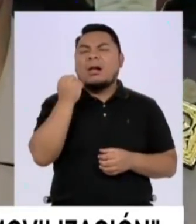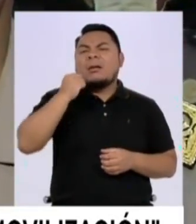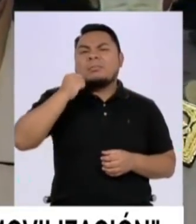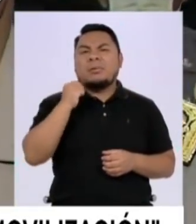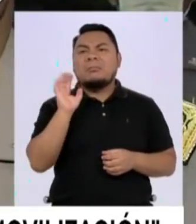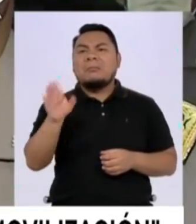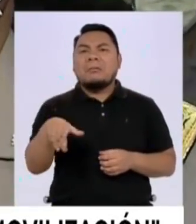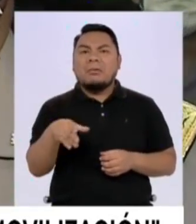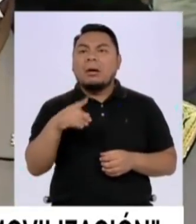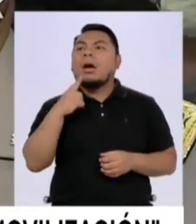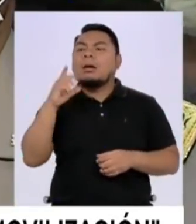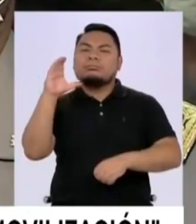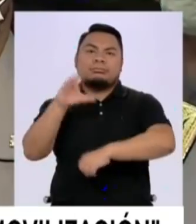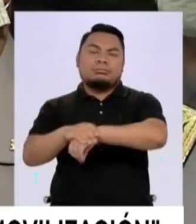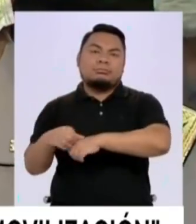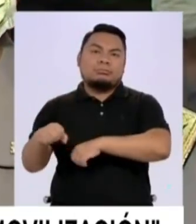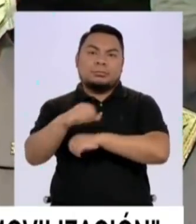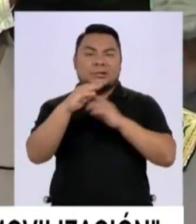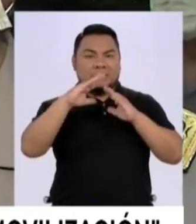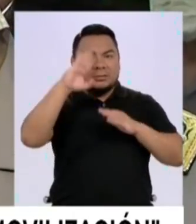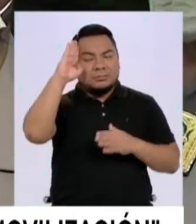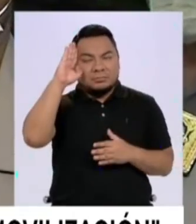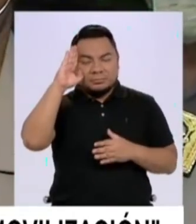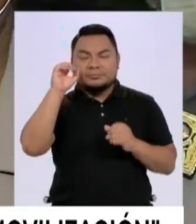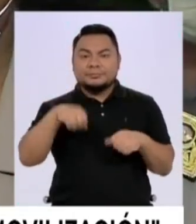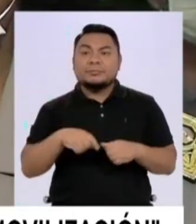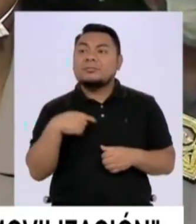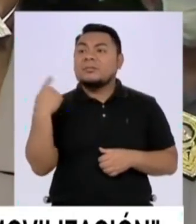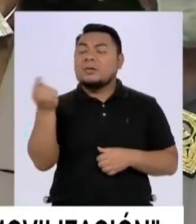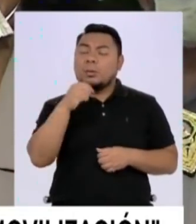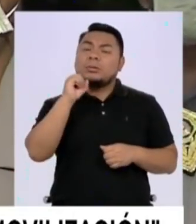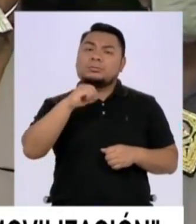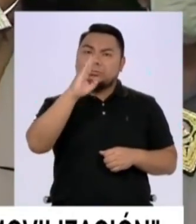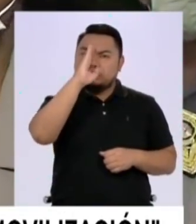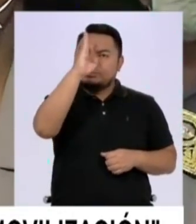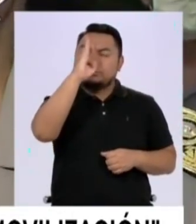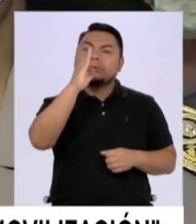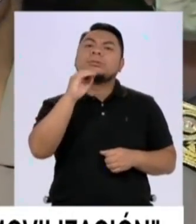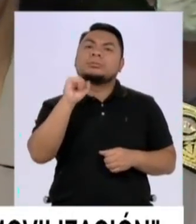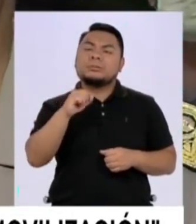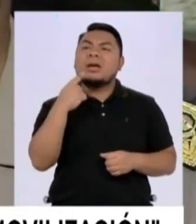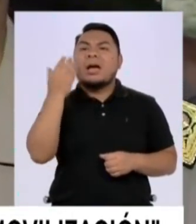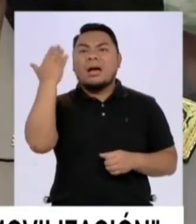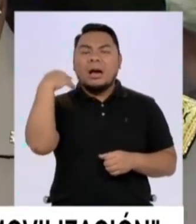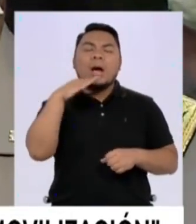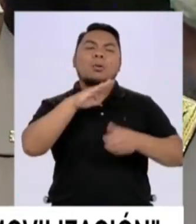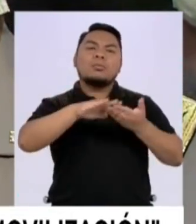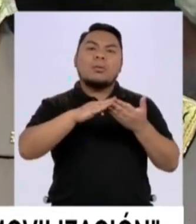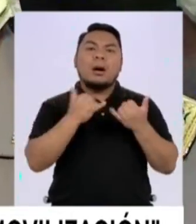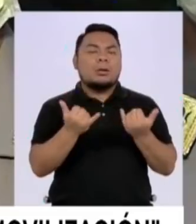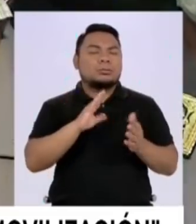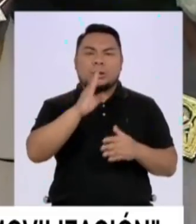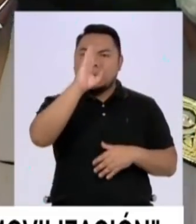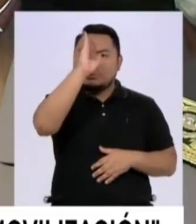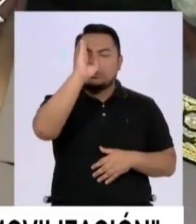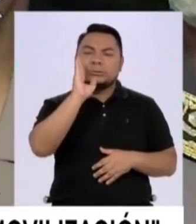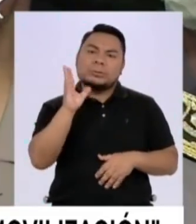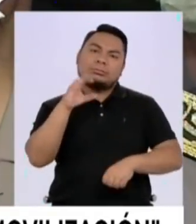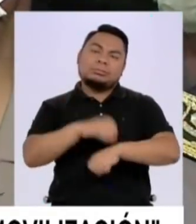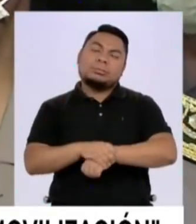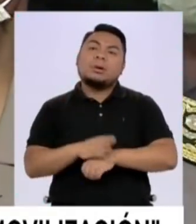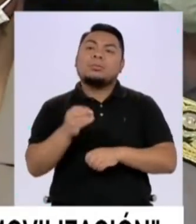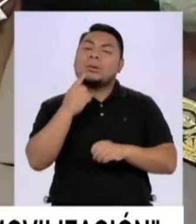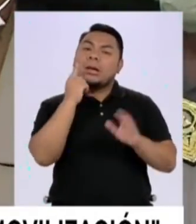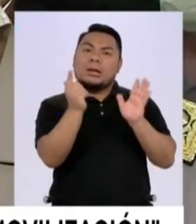calidad de detenidos. Nosotros vamos a estar actuando así con la energía y las facultades que nos da la ley. Tenemos que